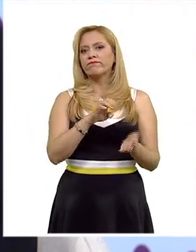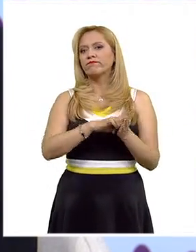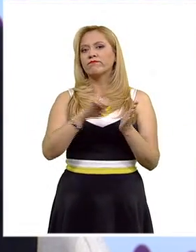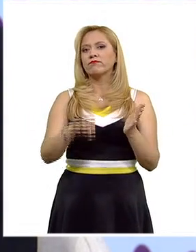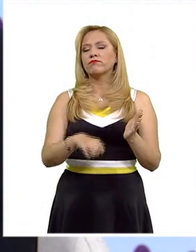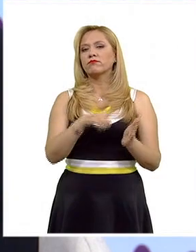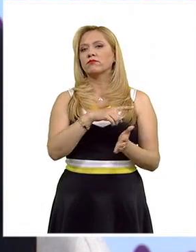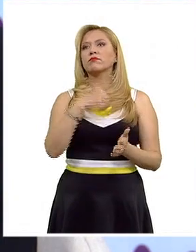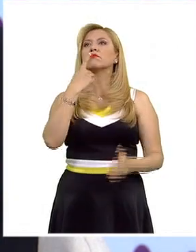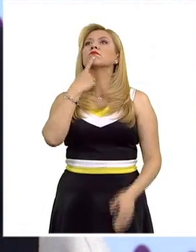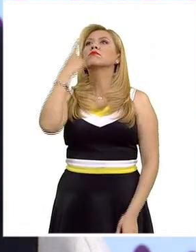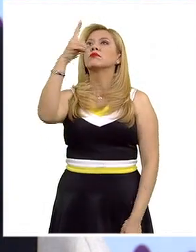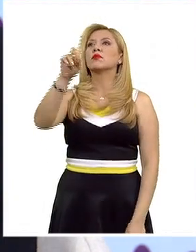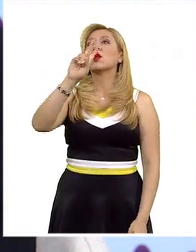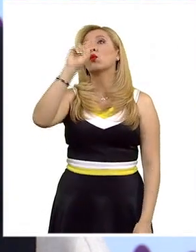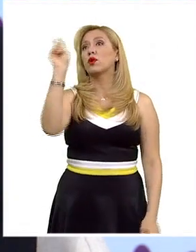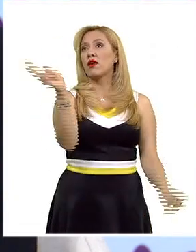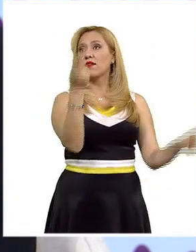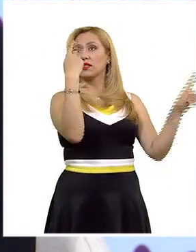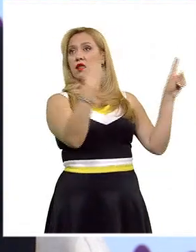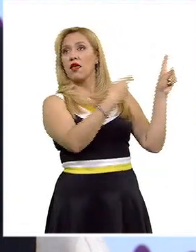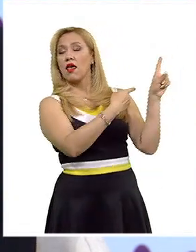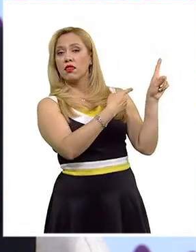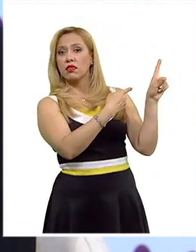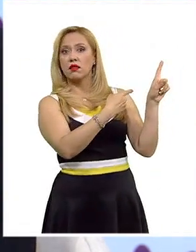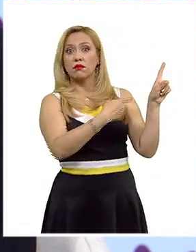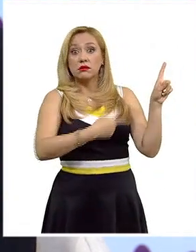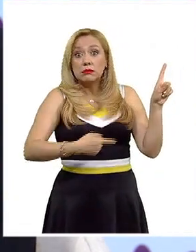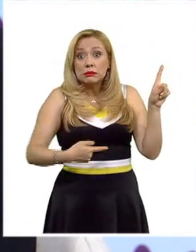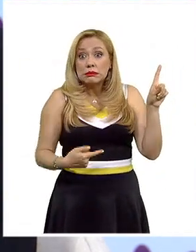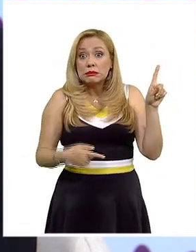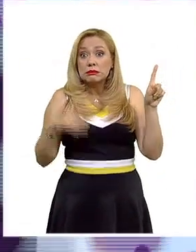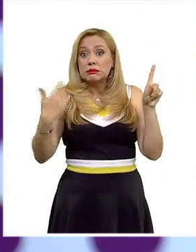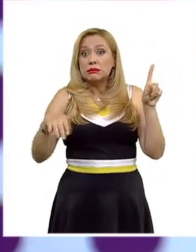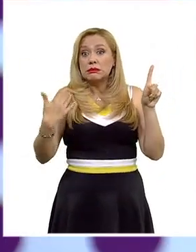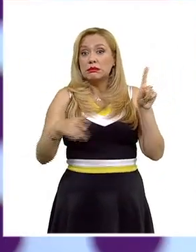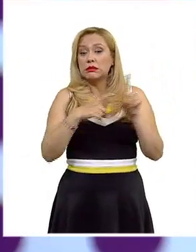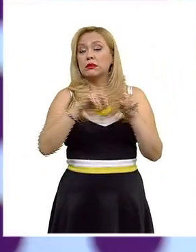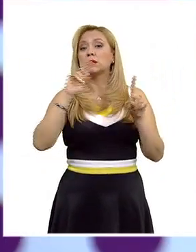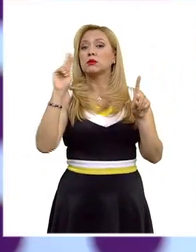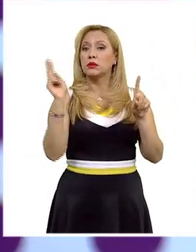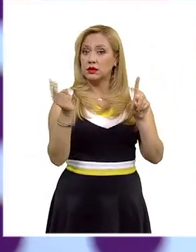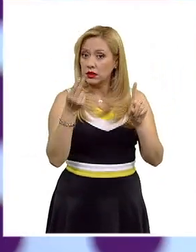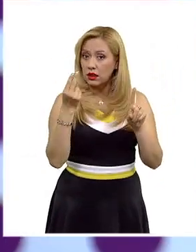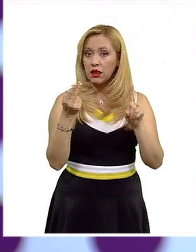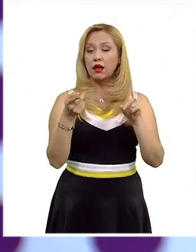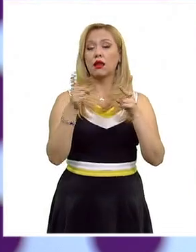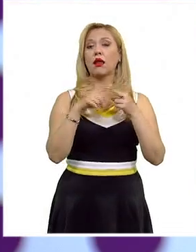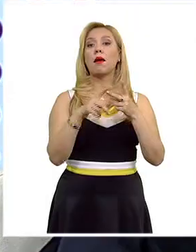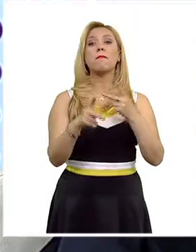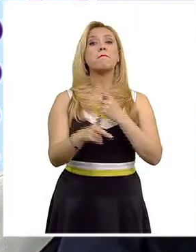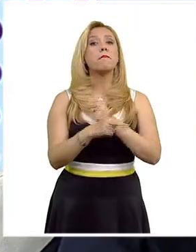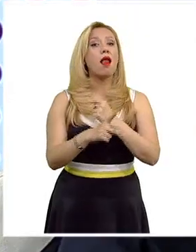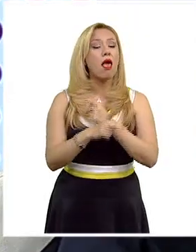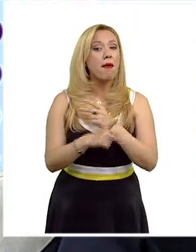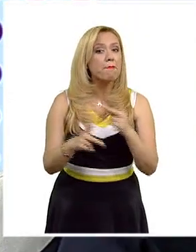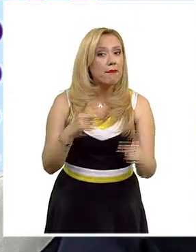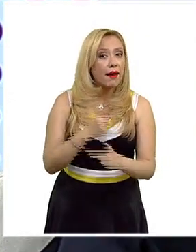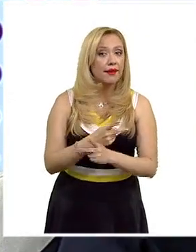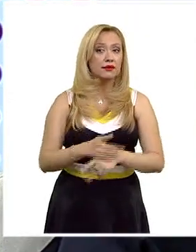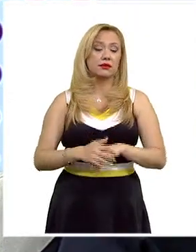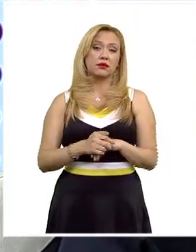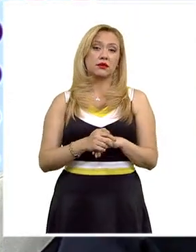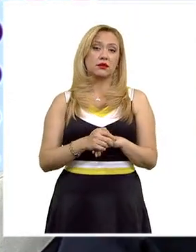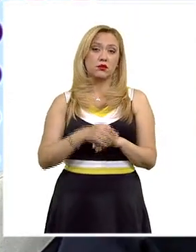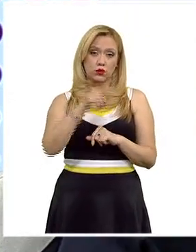denunciar que en sus universidades también pasa, y no solo en las universidades han sido más visibles, pero también en las preparatorias. O sea, en realidad,